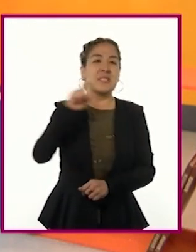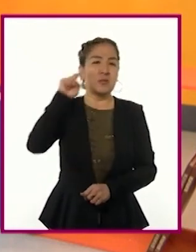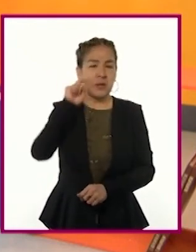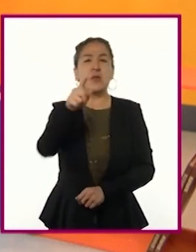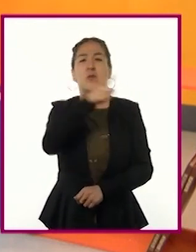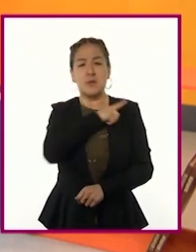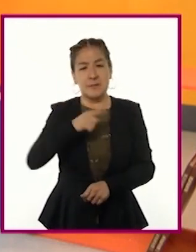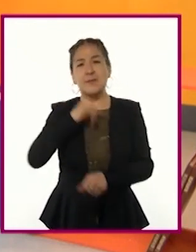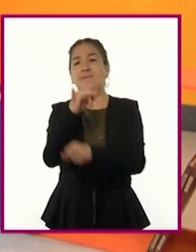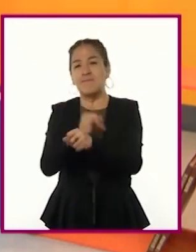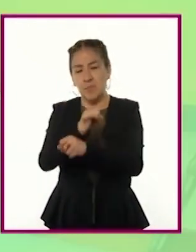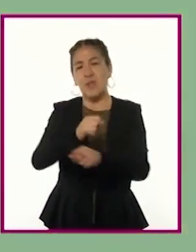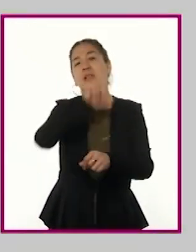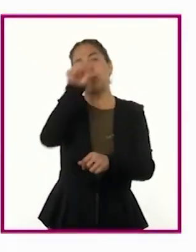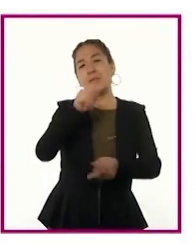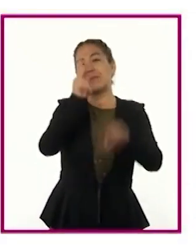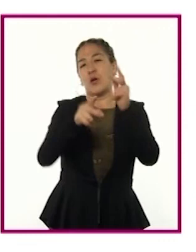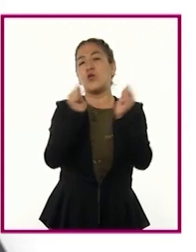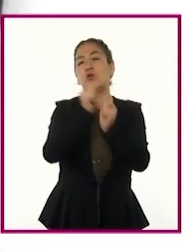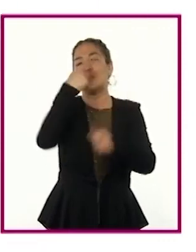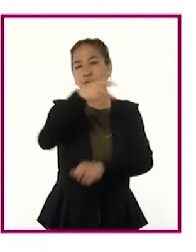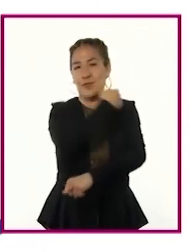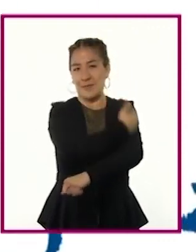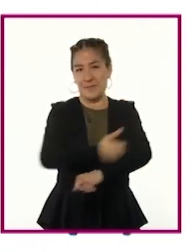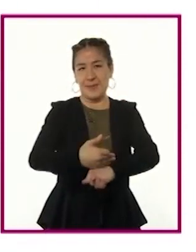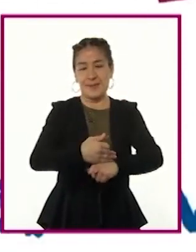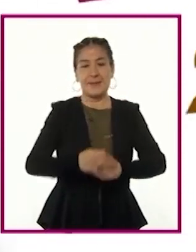posible, platíquenlo en familia.